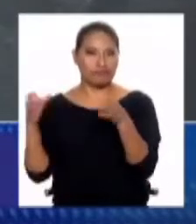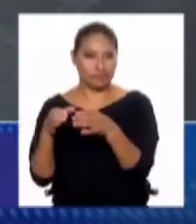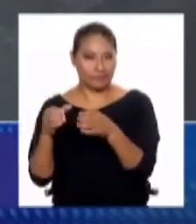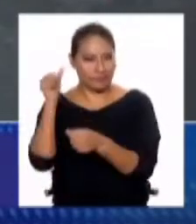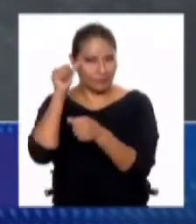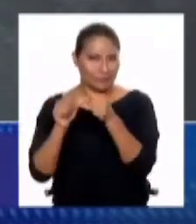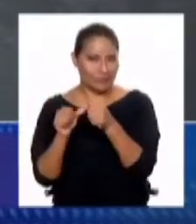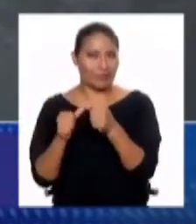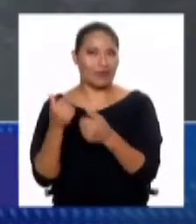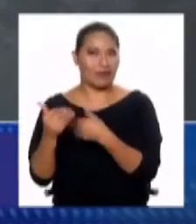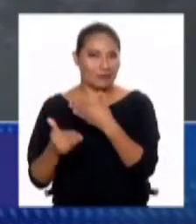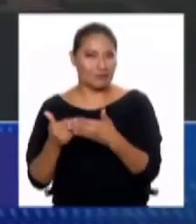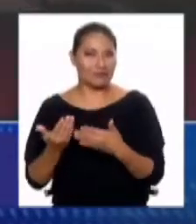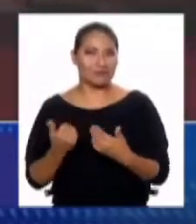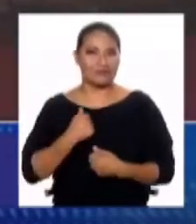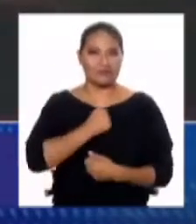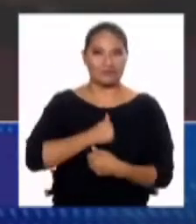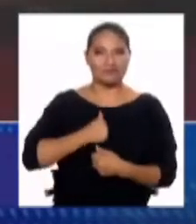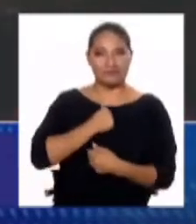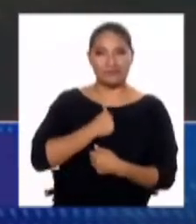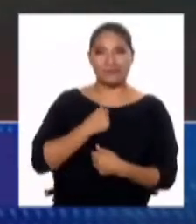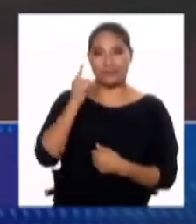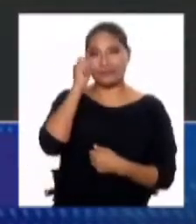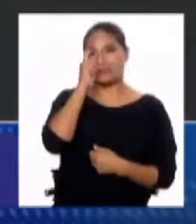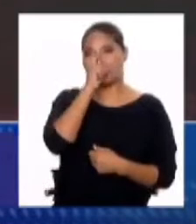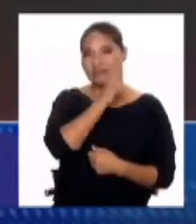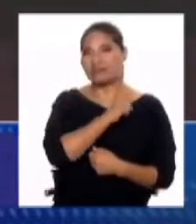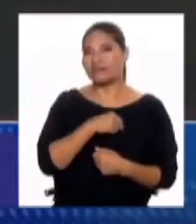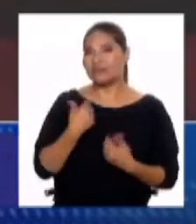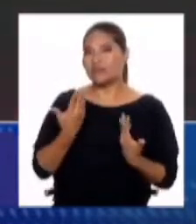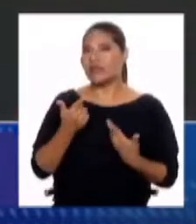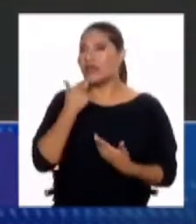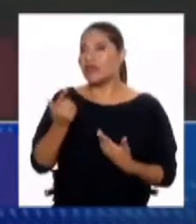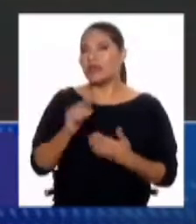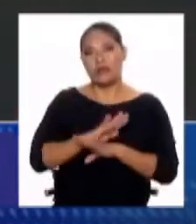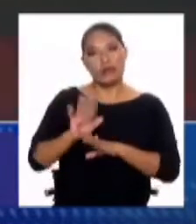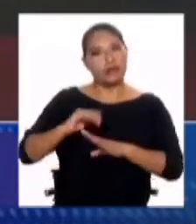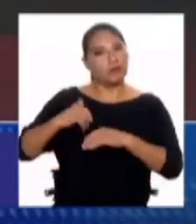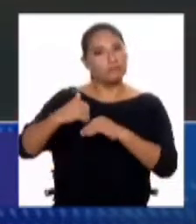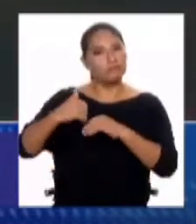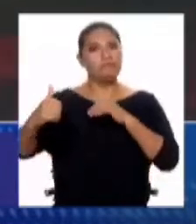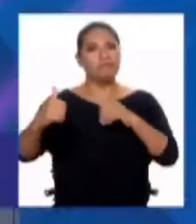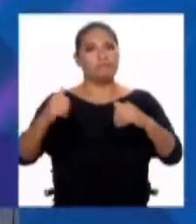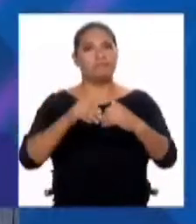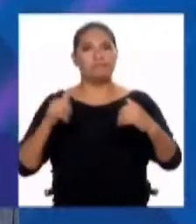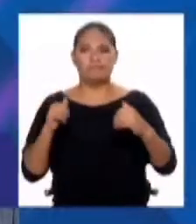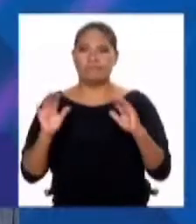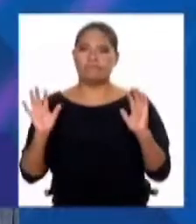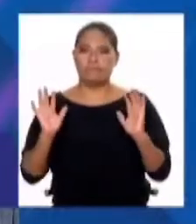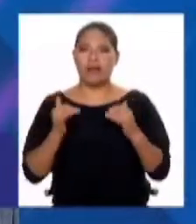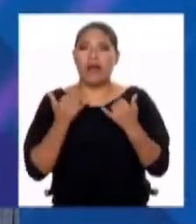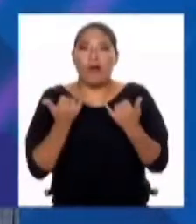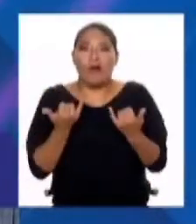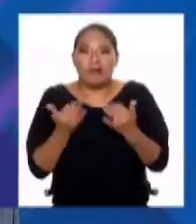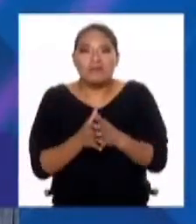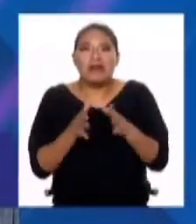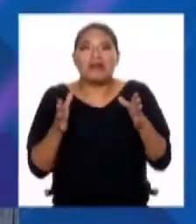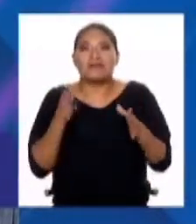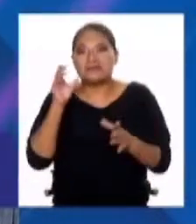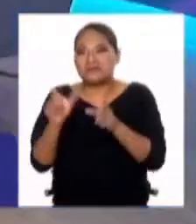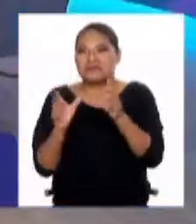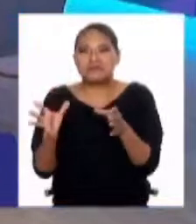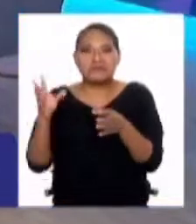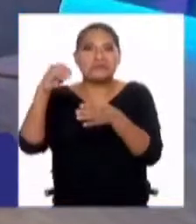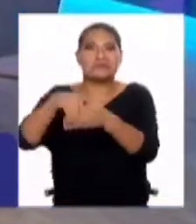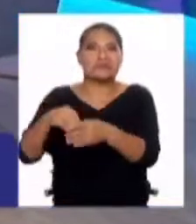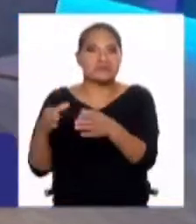terminan sin concretarse, es bien difícil decirle a la gente no te polarices, ¿no? Ahora más, ahora creo que... ¿Usted cree que la presencia del